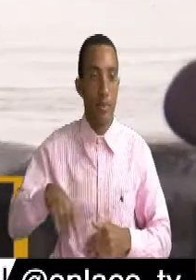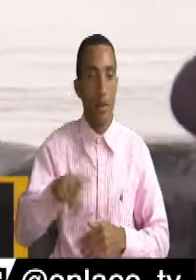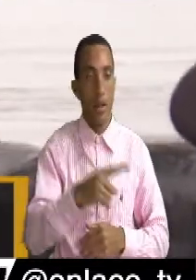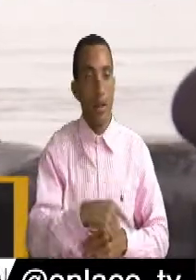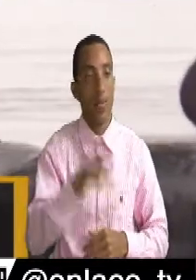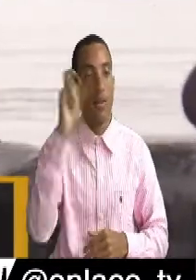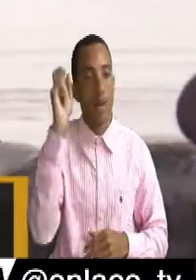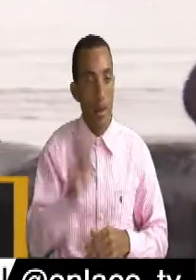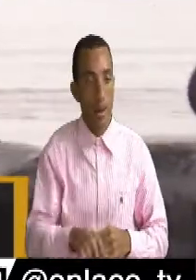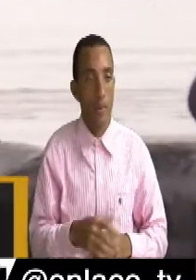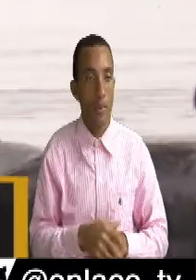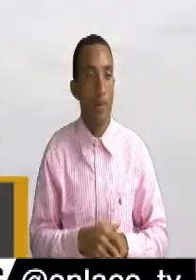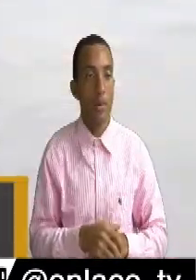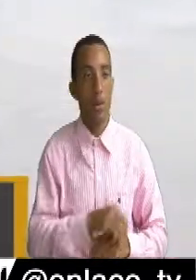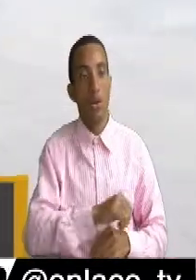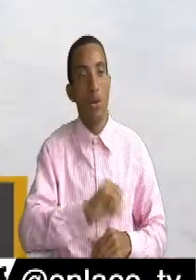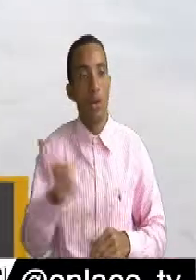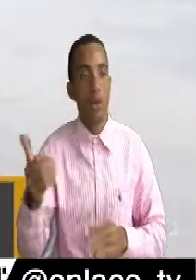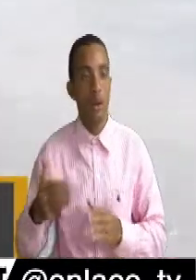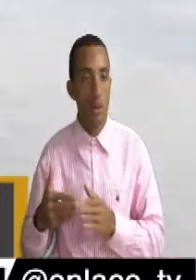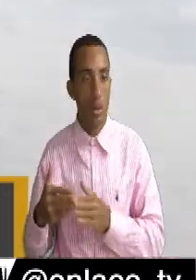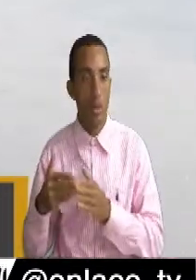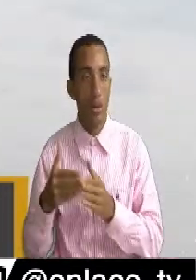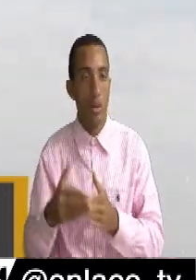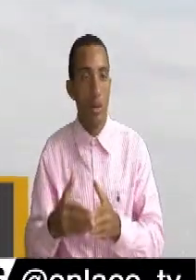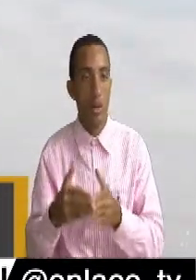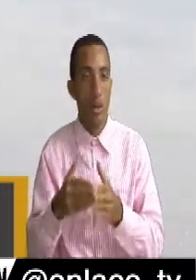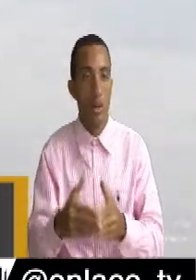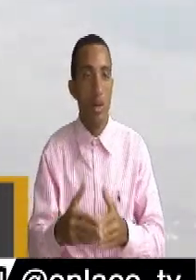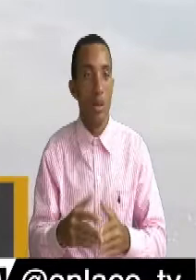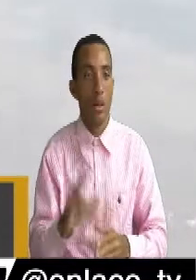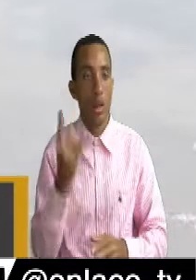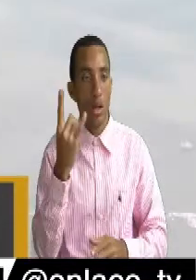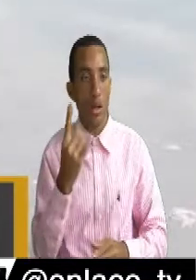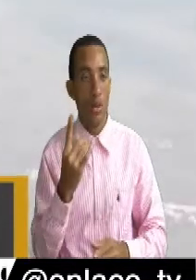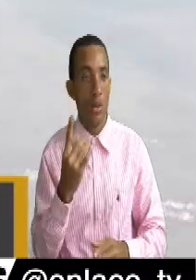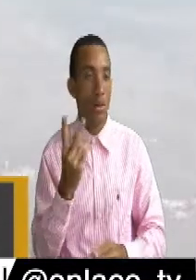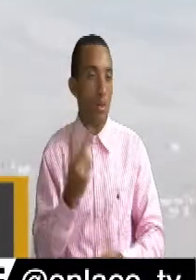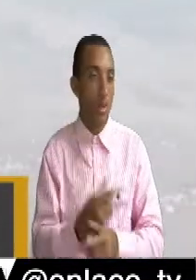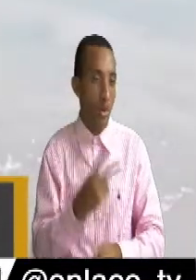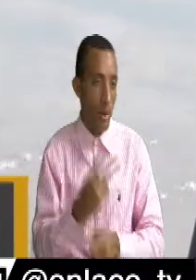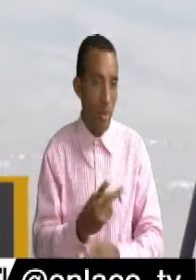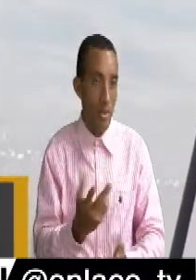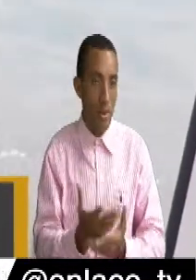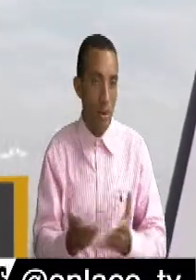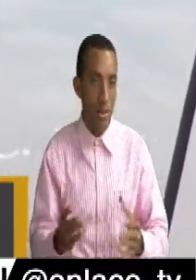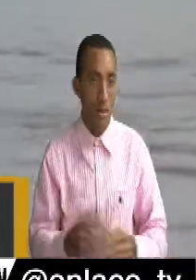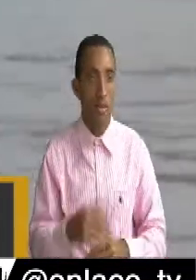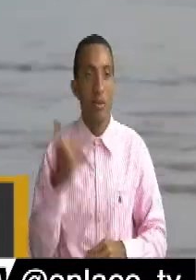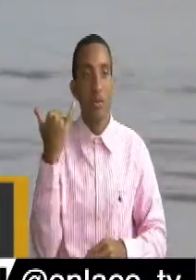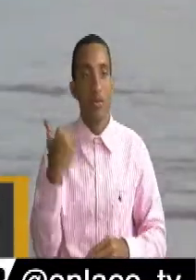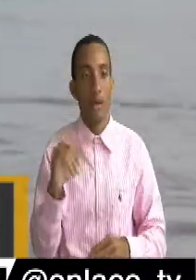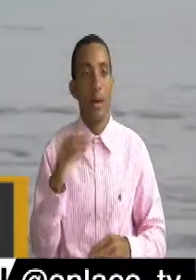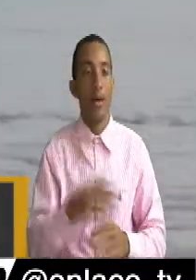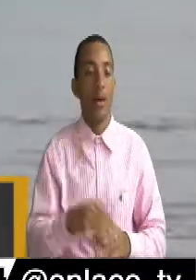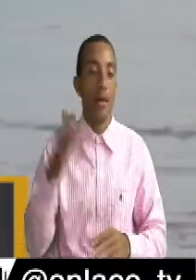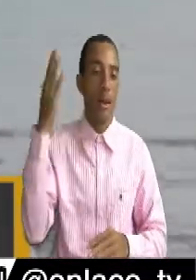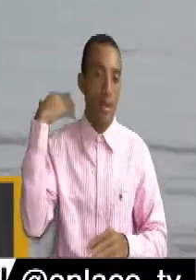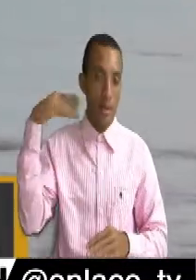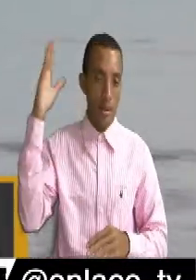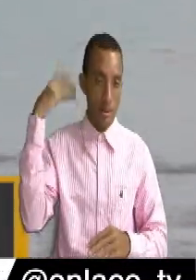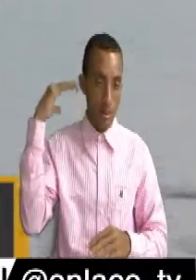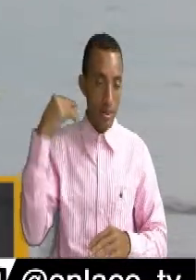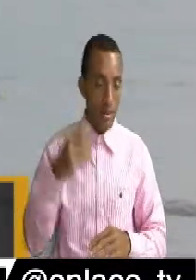enviar otra lancha para auxiliar esta que presente las novedades. Ya se han hecho estos controles. Ahorita